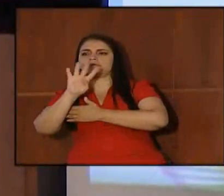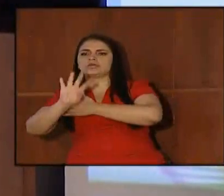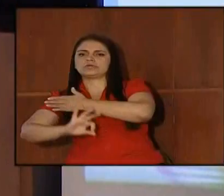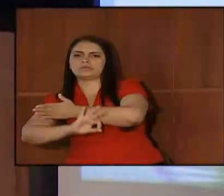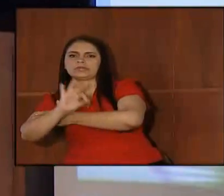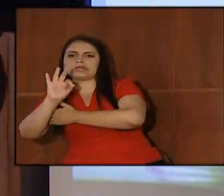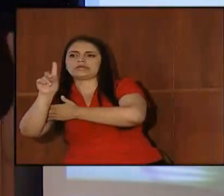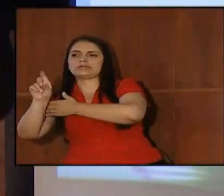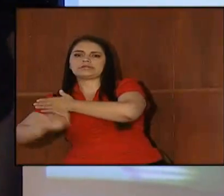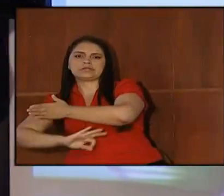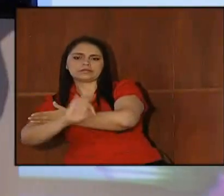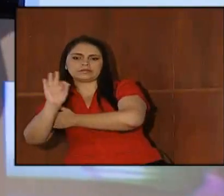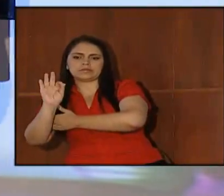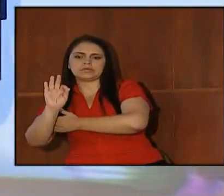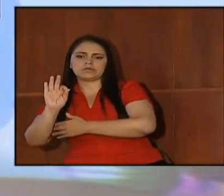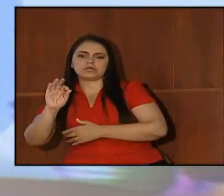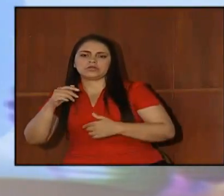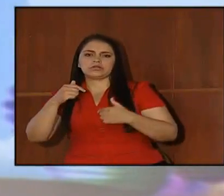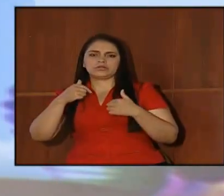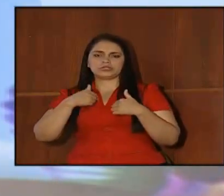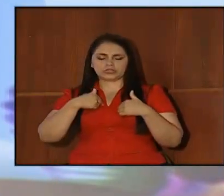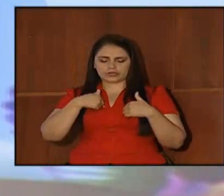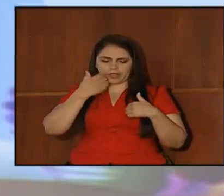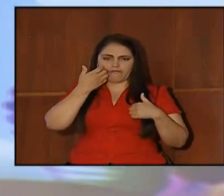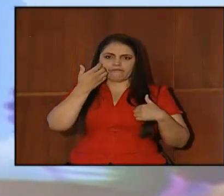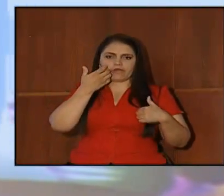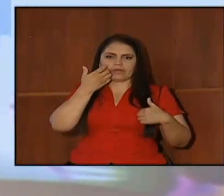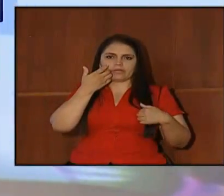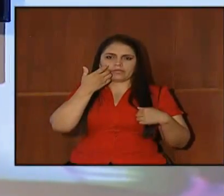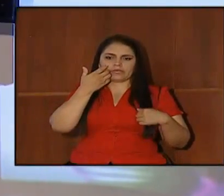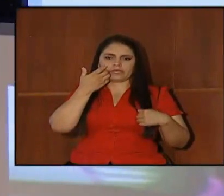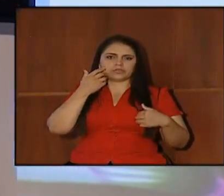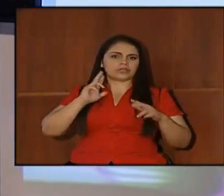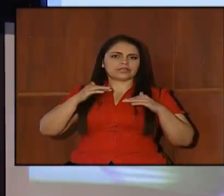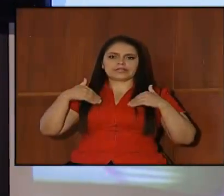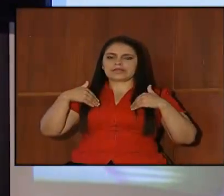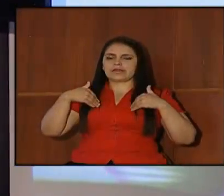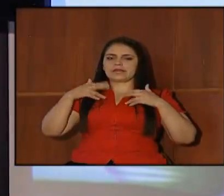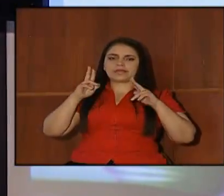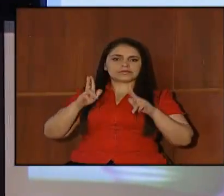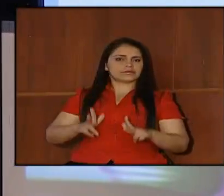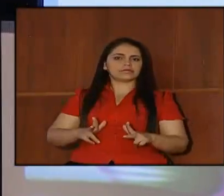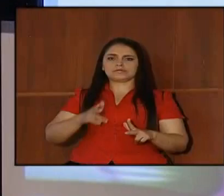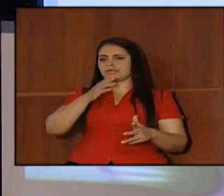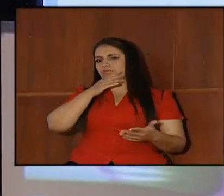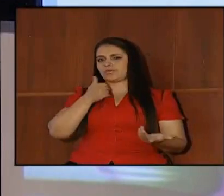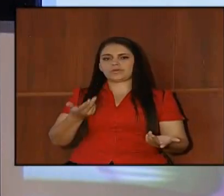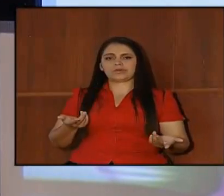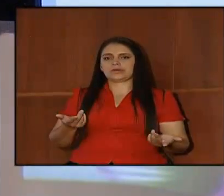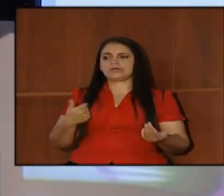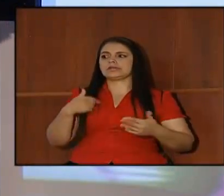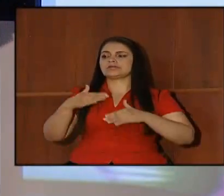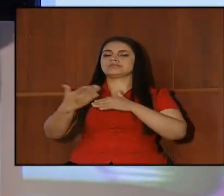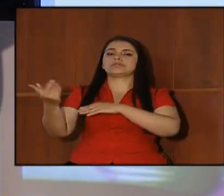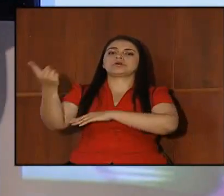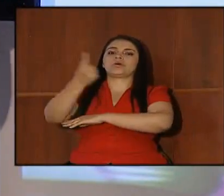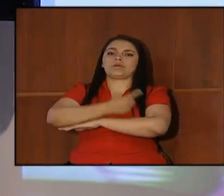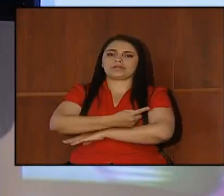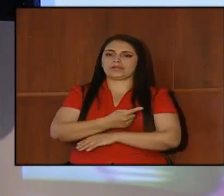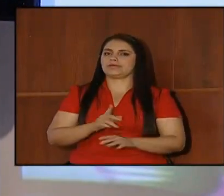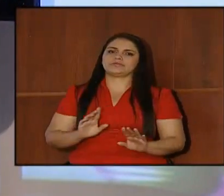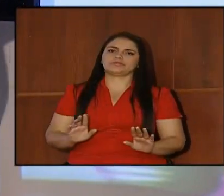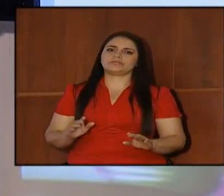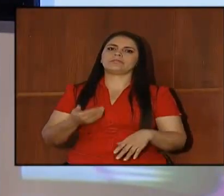mañana, 6 de la mañana, es posible que usted termine muy agotado y usted no descanse para empezar a coger una jornada de cuidados con el